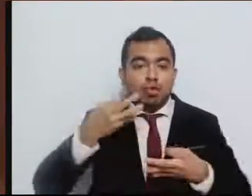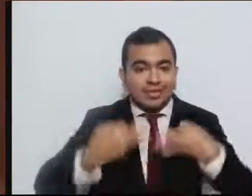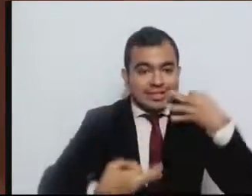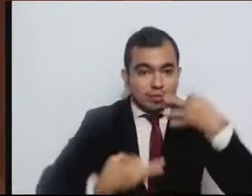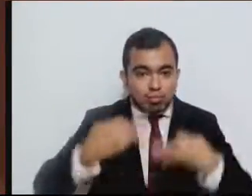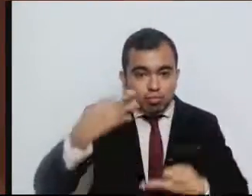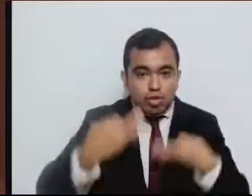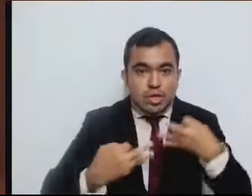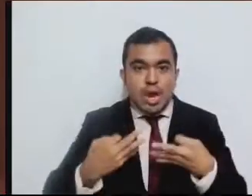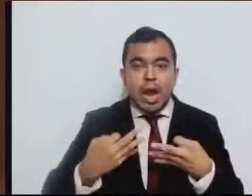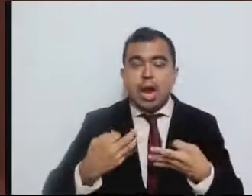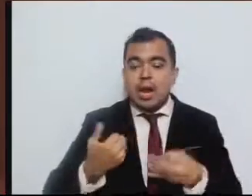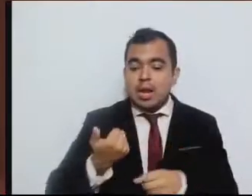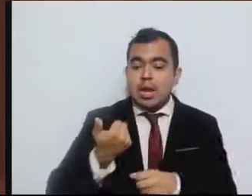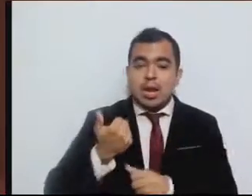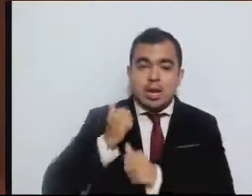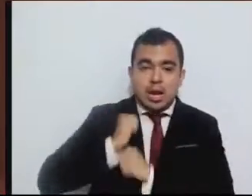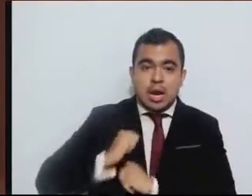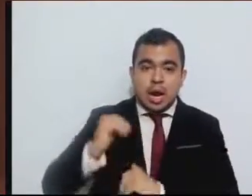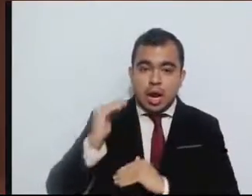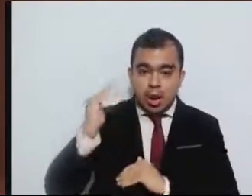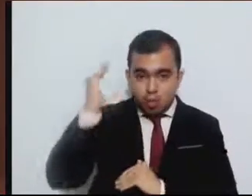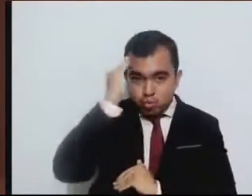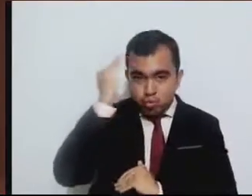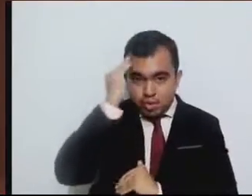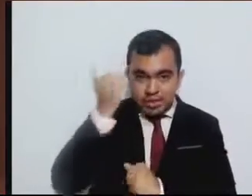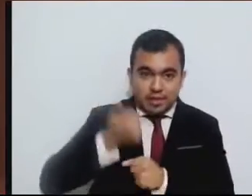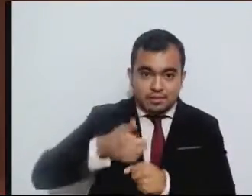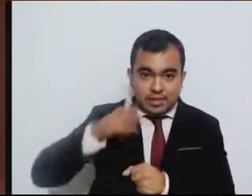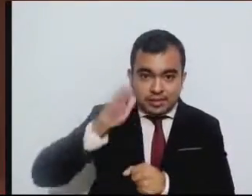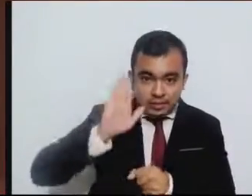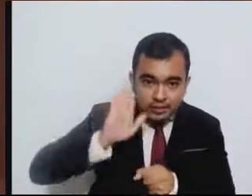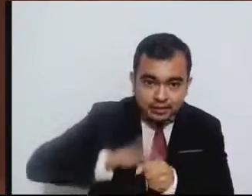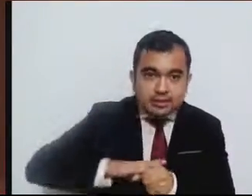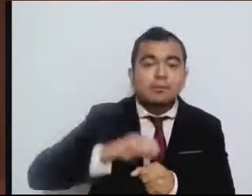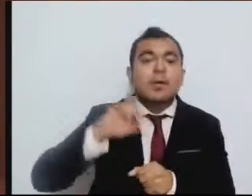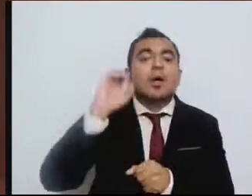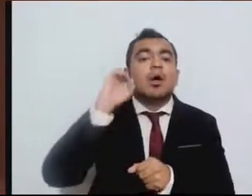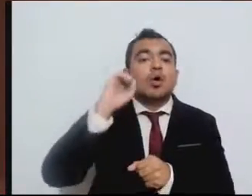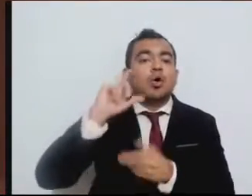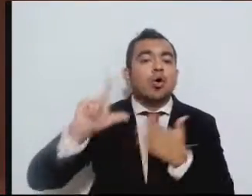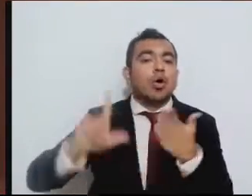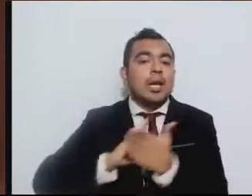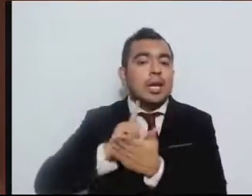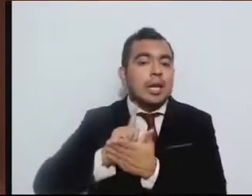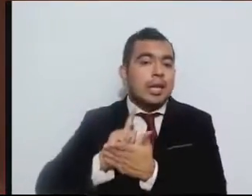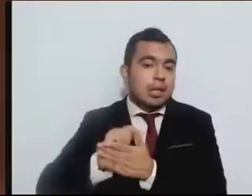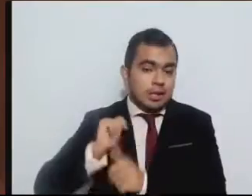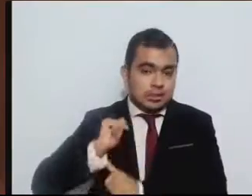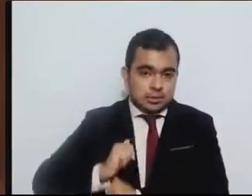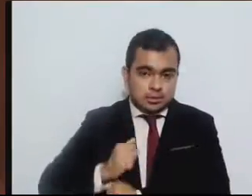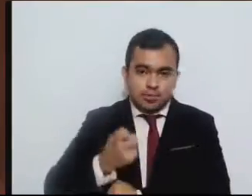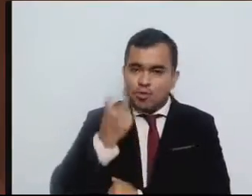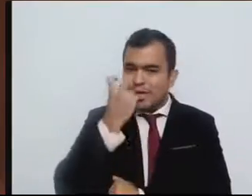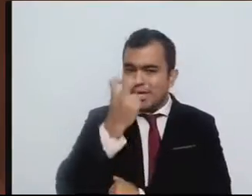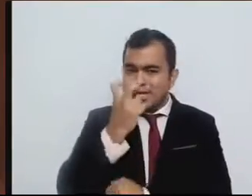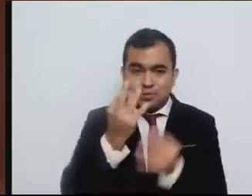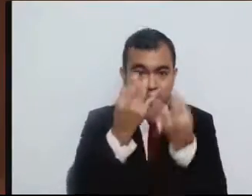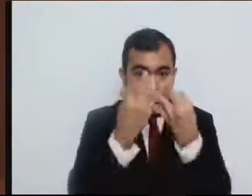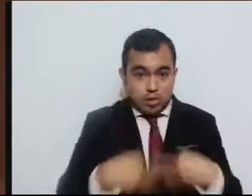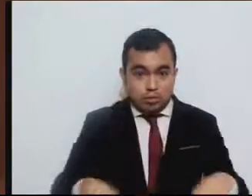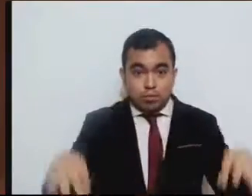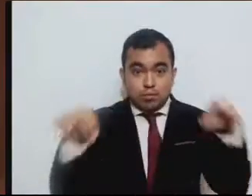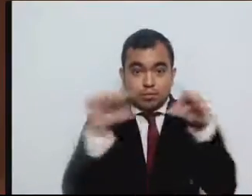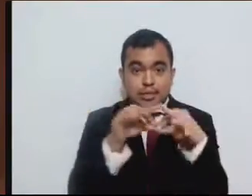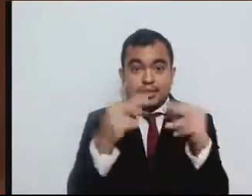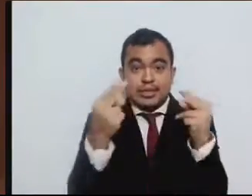autoridades administrativas o los órganos legislativos. Una consideración primordial a que se atenderá